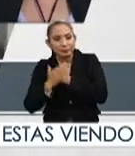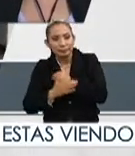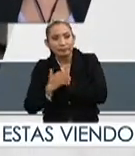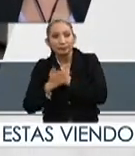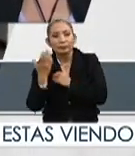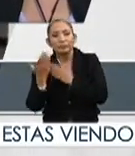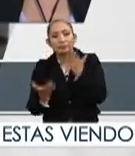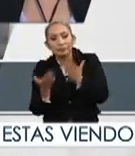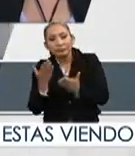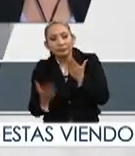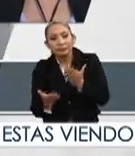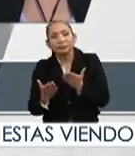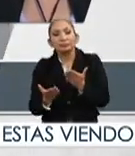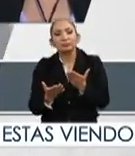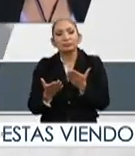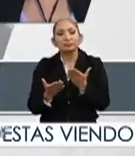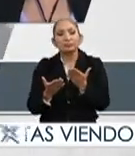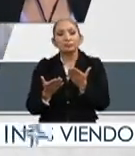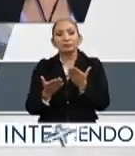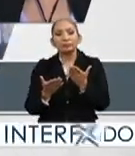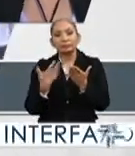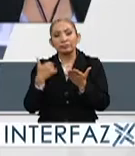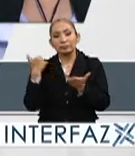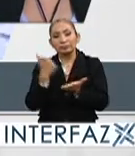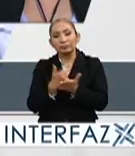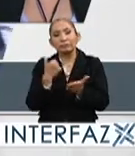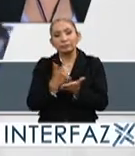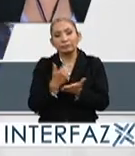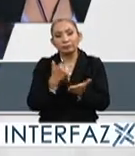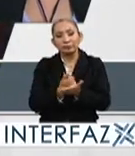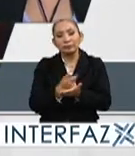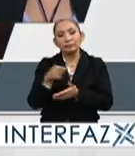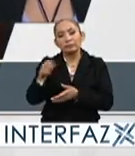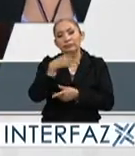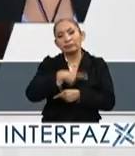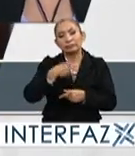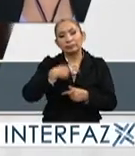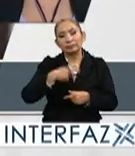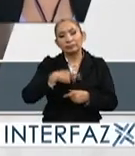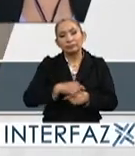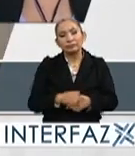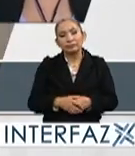y en algunos casos, bueno, pues esto contribuye a que el paciente